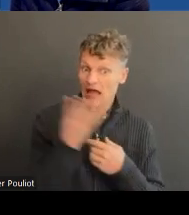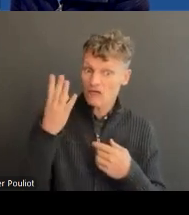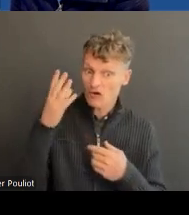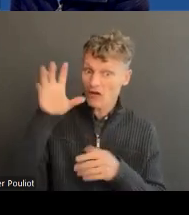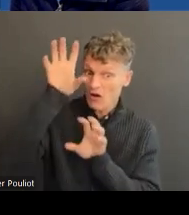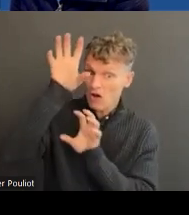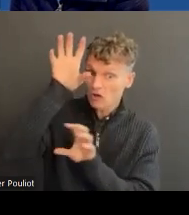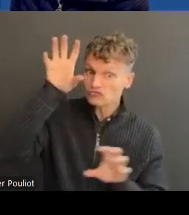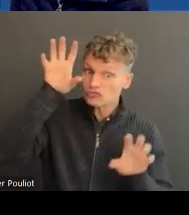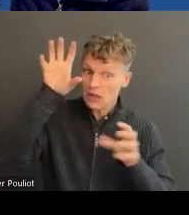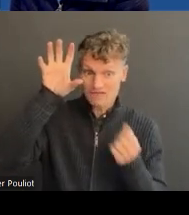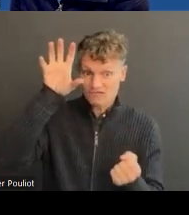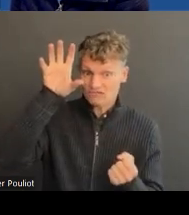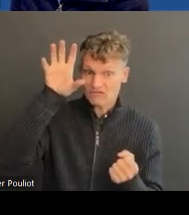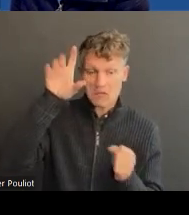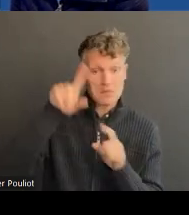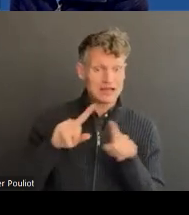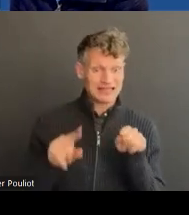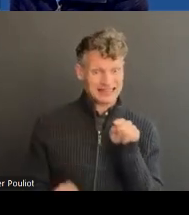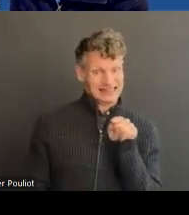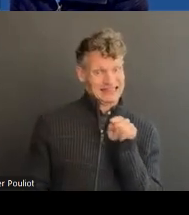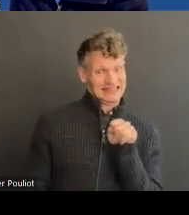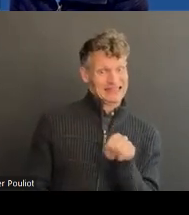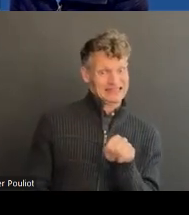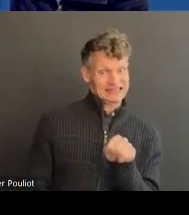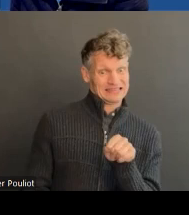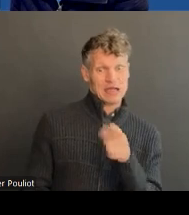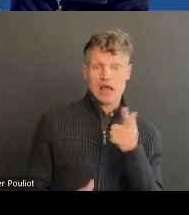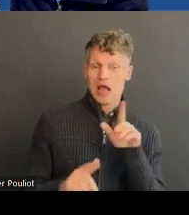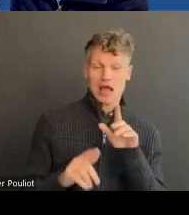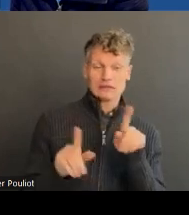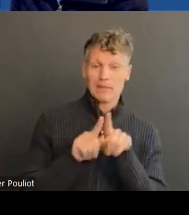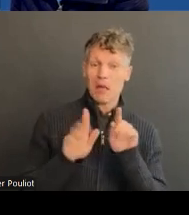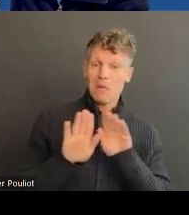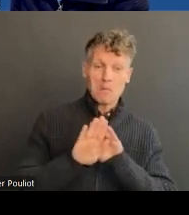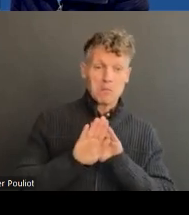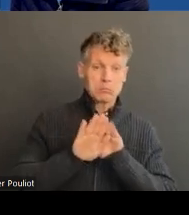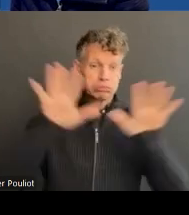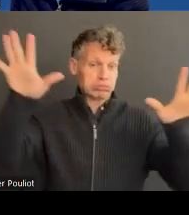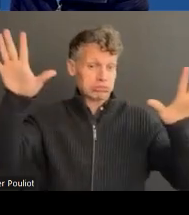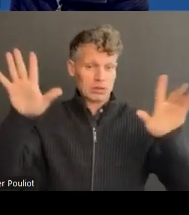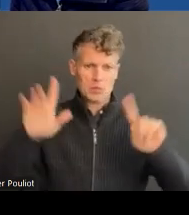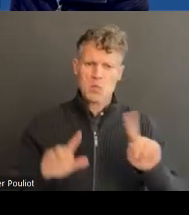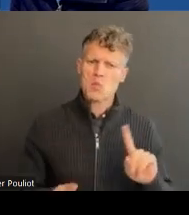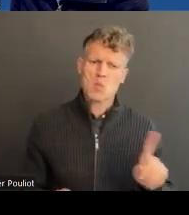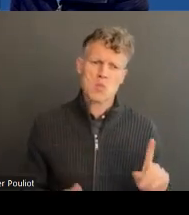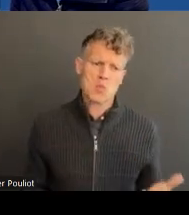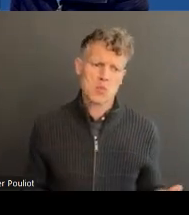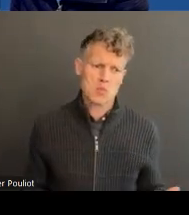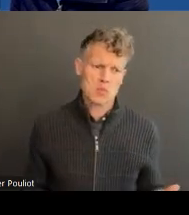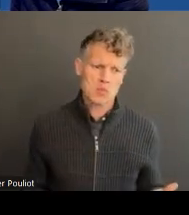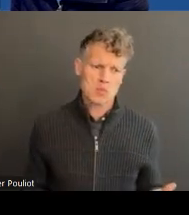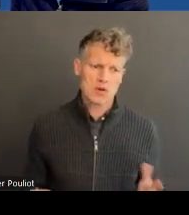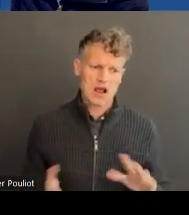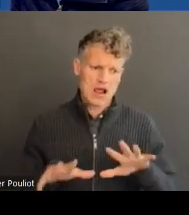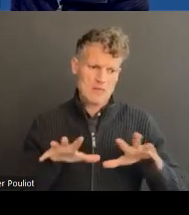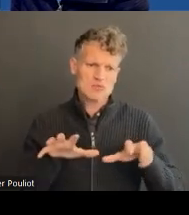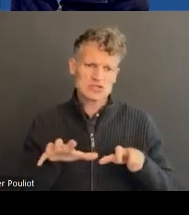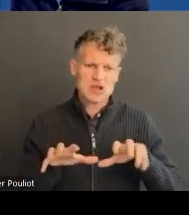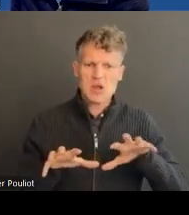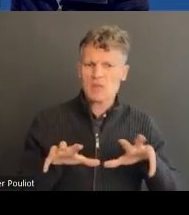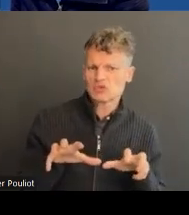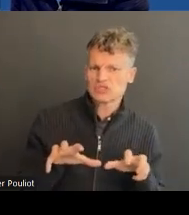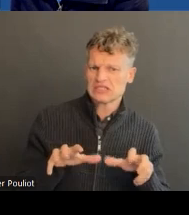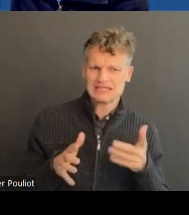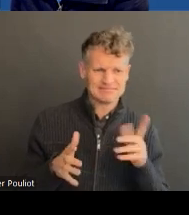varios países aquí en la región. Eso no quiere decir que esté afectando a toda la población de esos países.